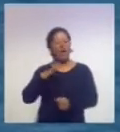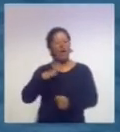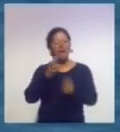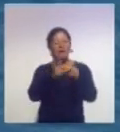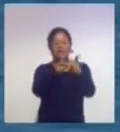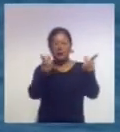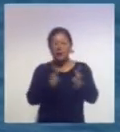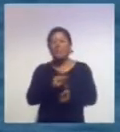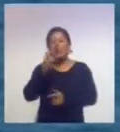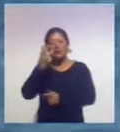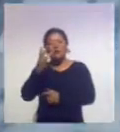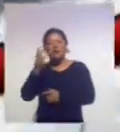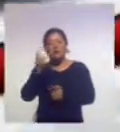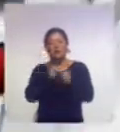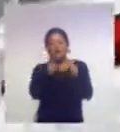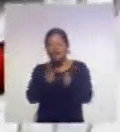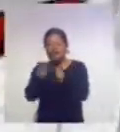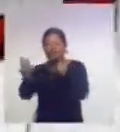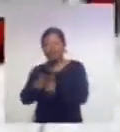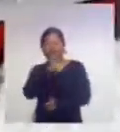cada uno de 2 ejemplares.